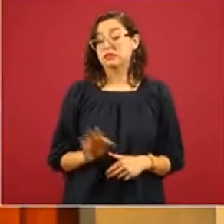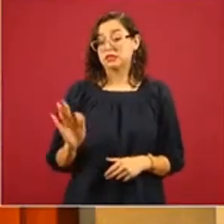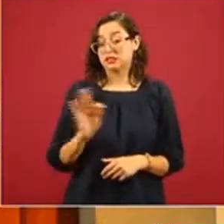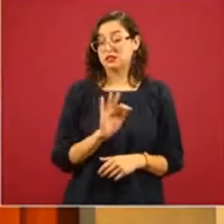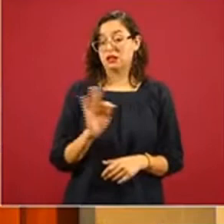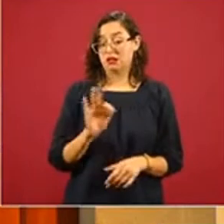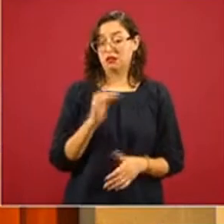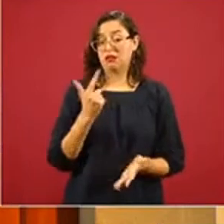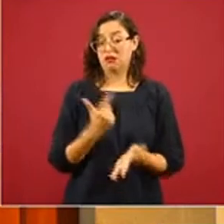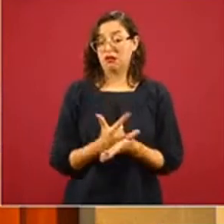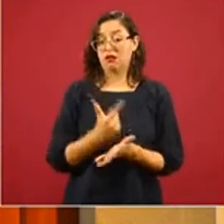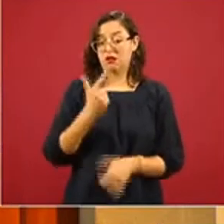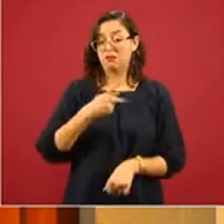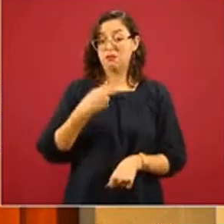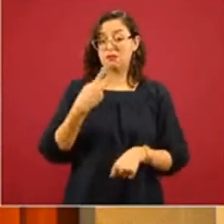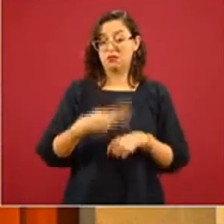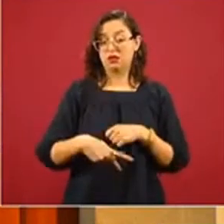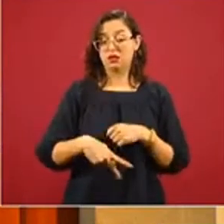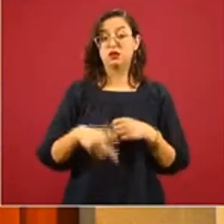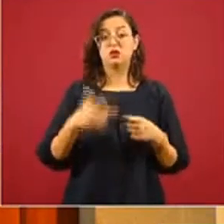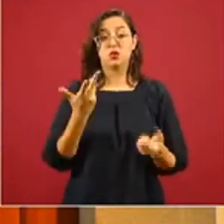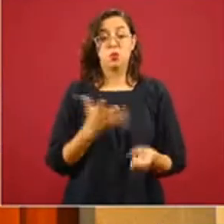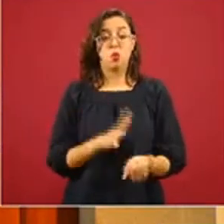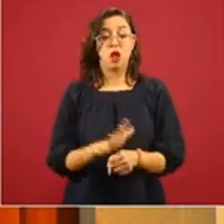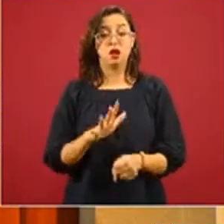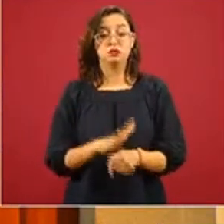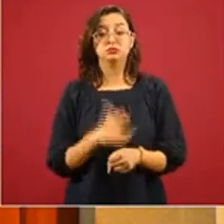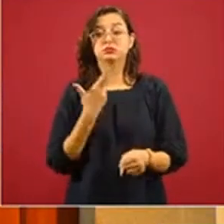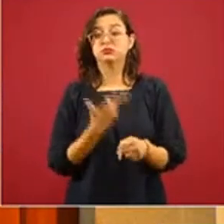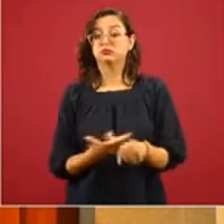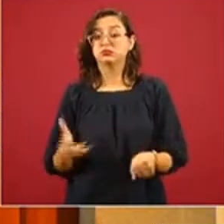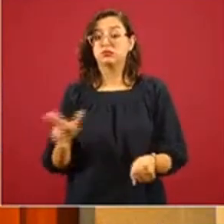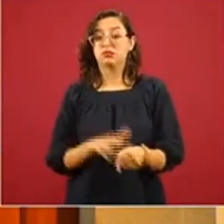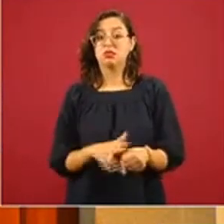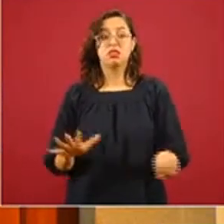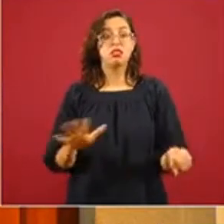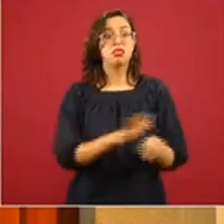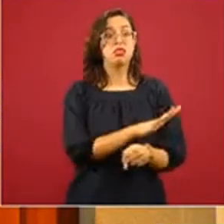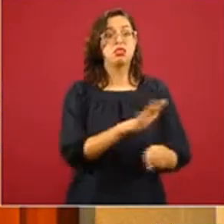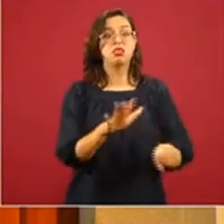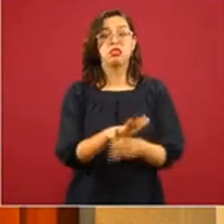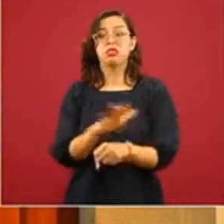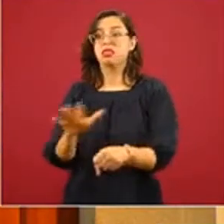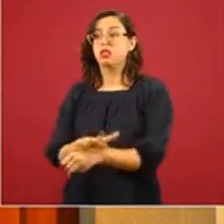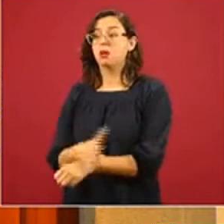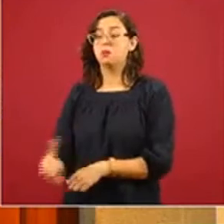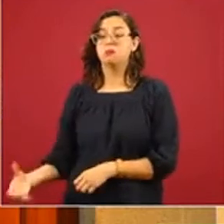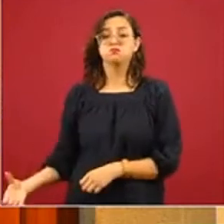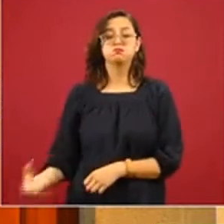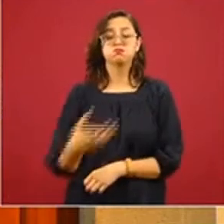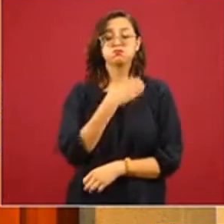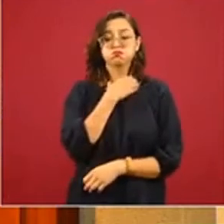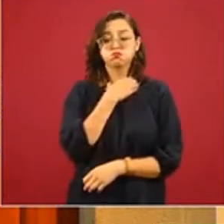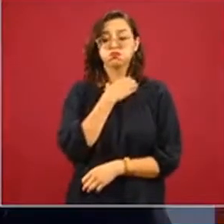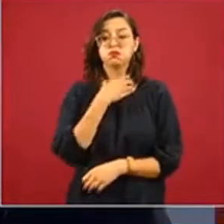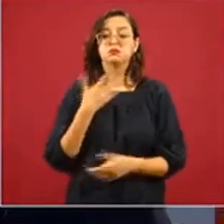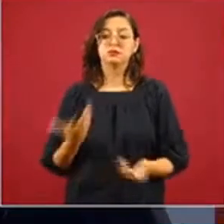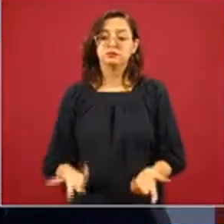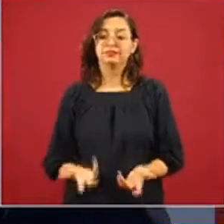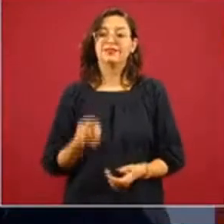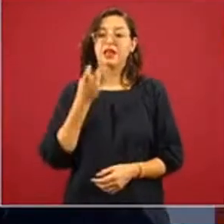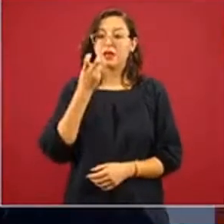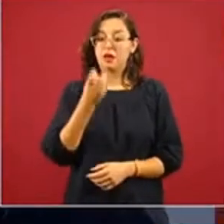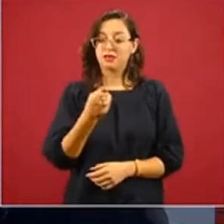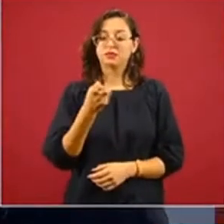implícito de en algún momento poder saturar los sistemas de atención médica de segundo y tercer nivel, que es uno de los